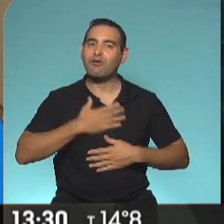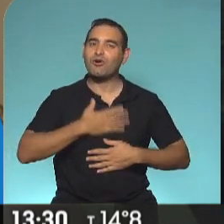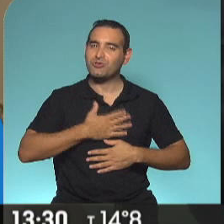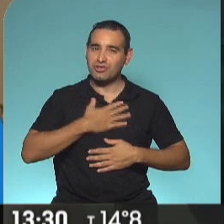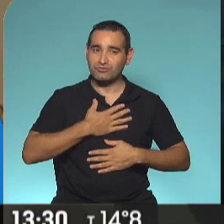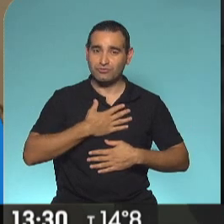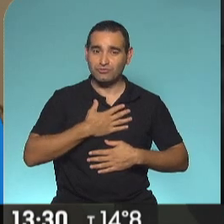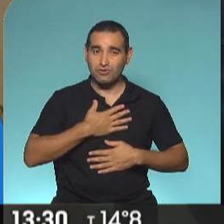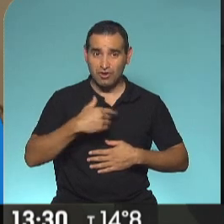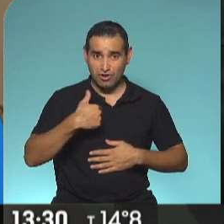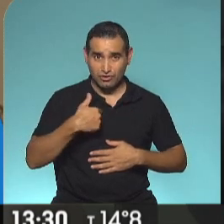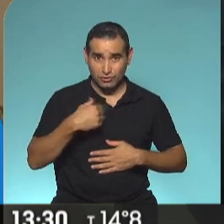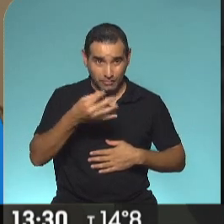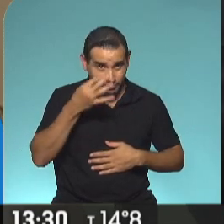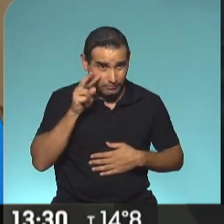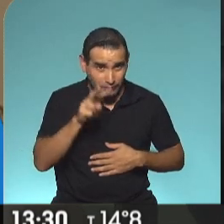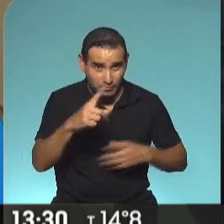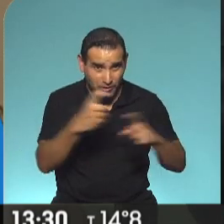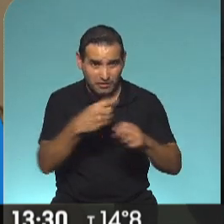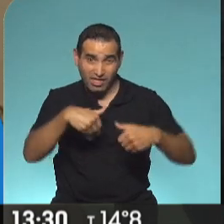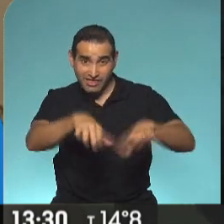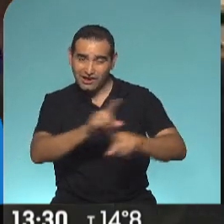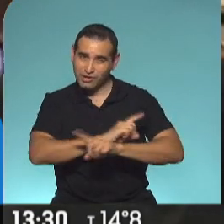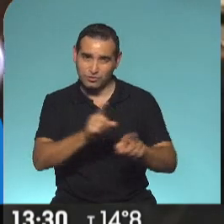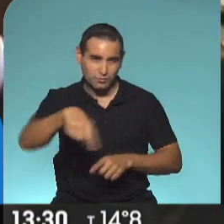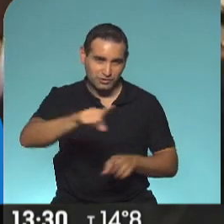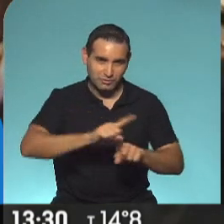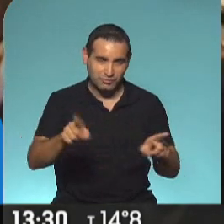Y yo no voy a dejar pasar la oportunidad, y ustedes tampoco.